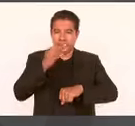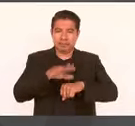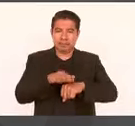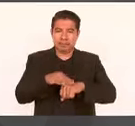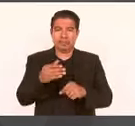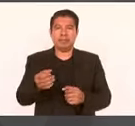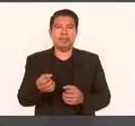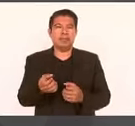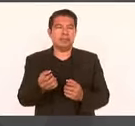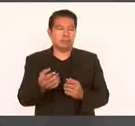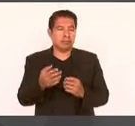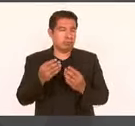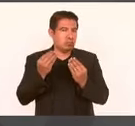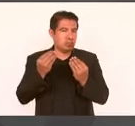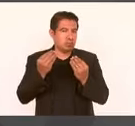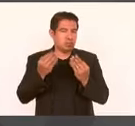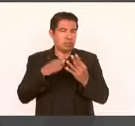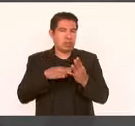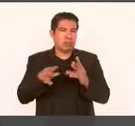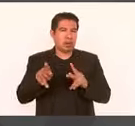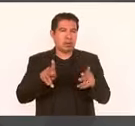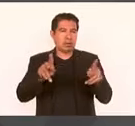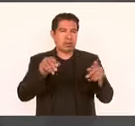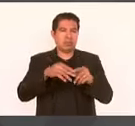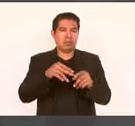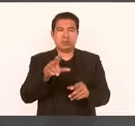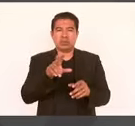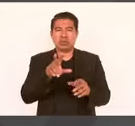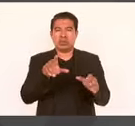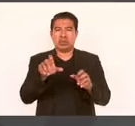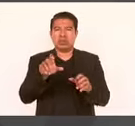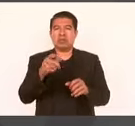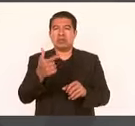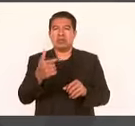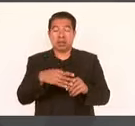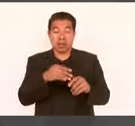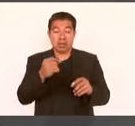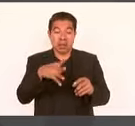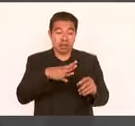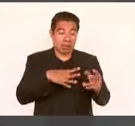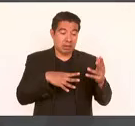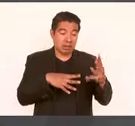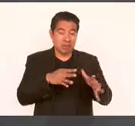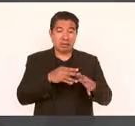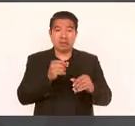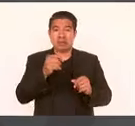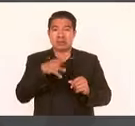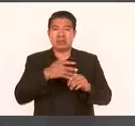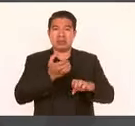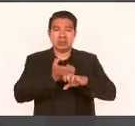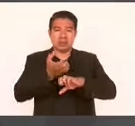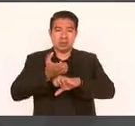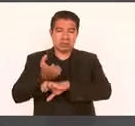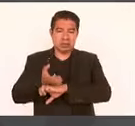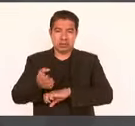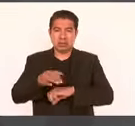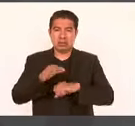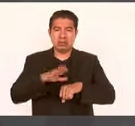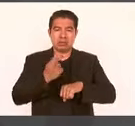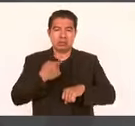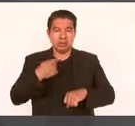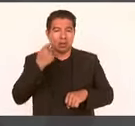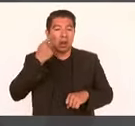muy importante de municipios, en 807 municipios de las 10 entidades federativas, en donde estimamos